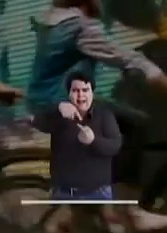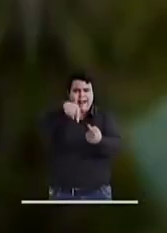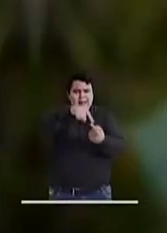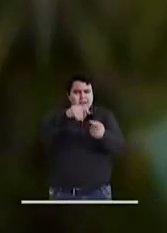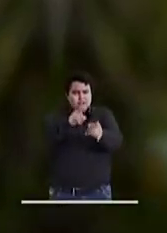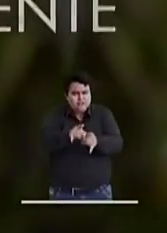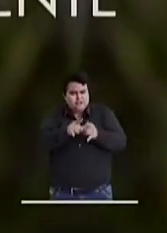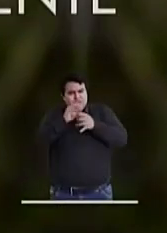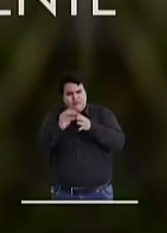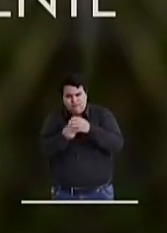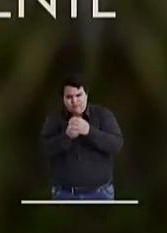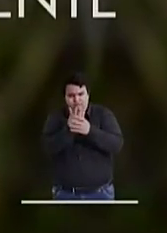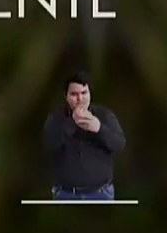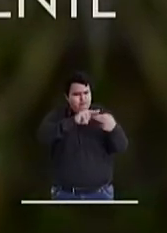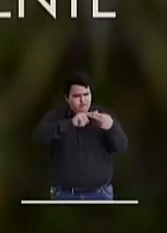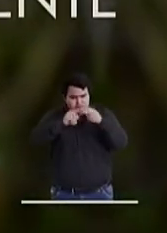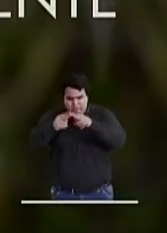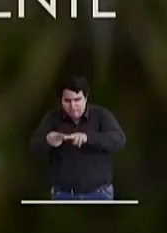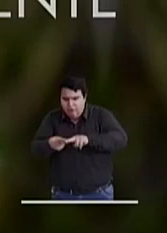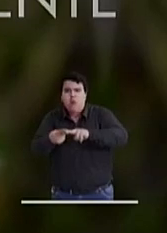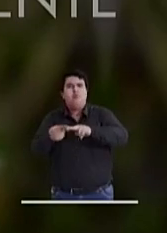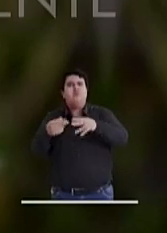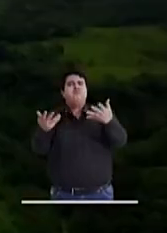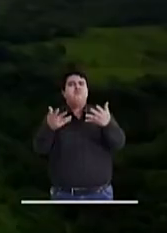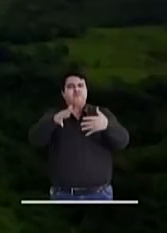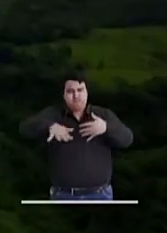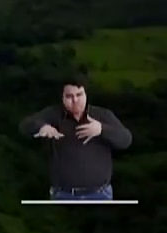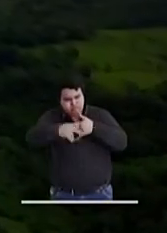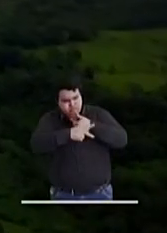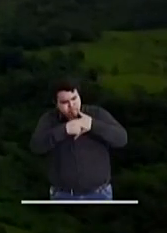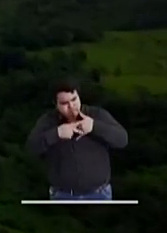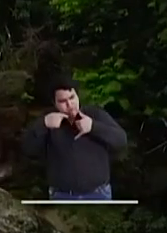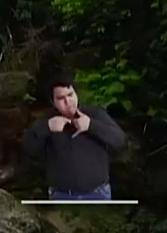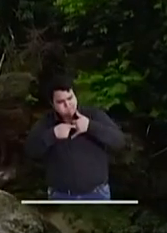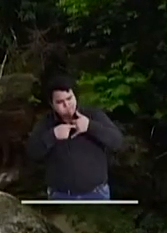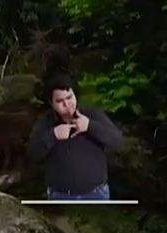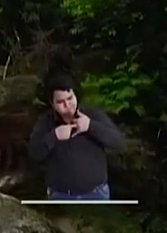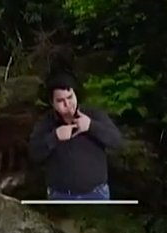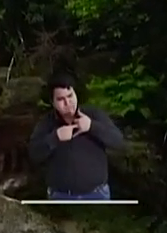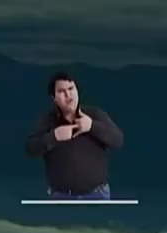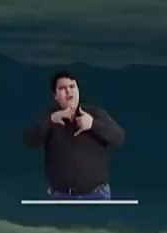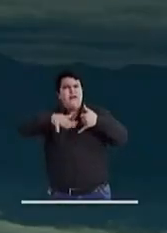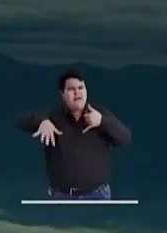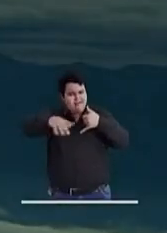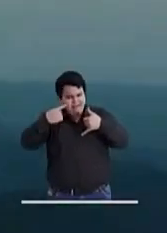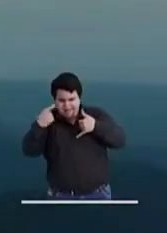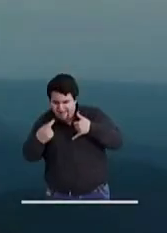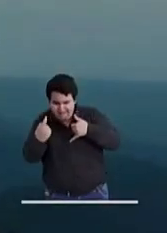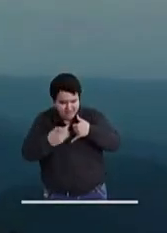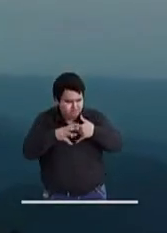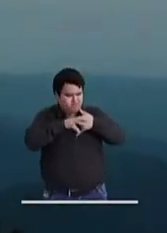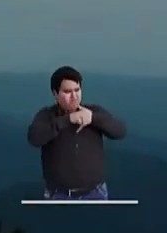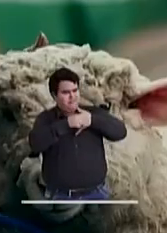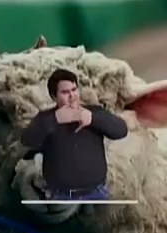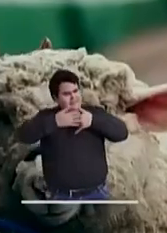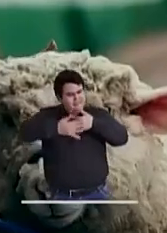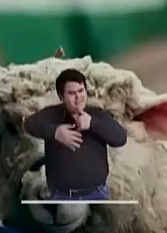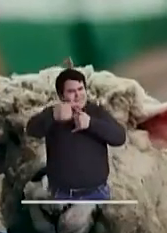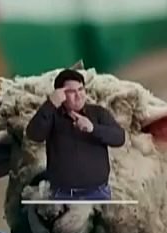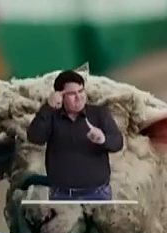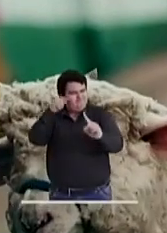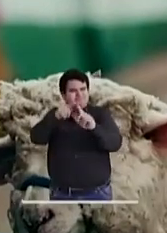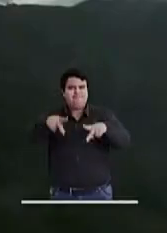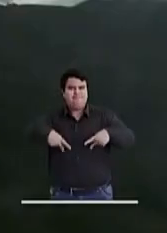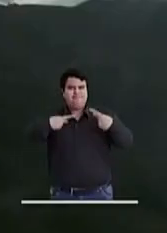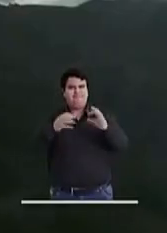en torno al turismo, narrativas positivas, sin olvidar lo que se pasó, pero que no se revictimice. Por eso, cuanto a lo que estamos buscando también, que es el